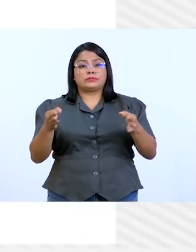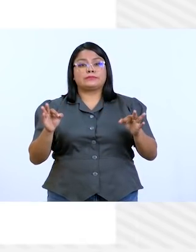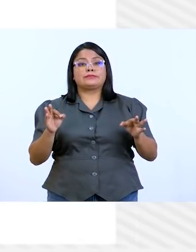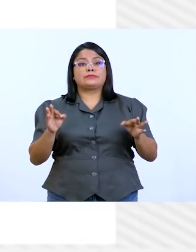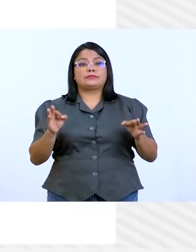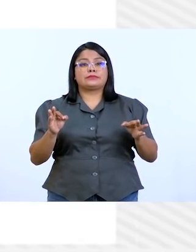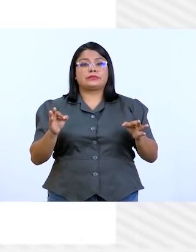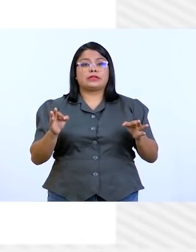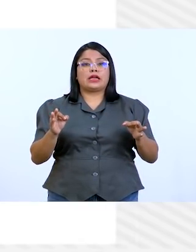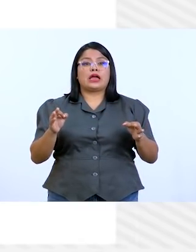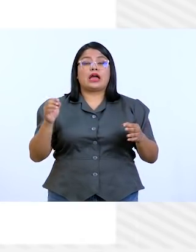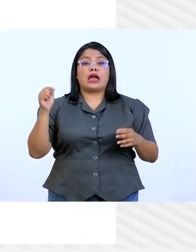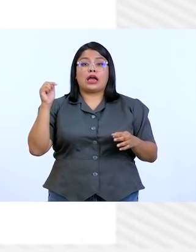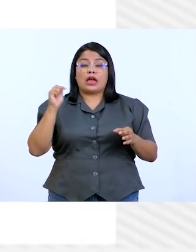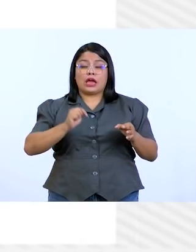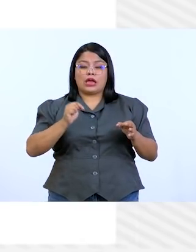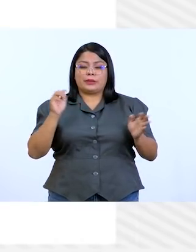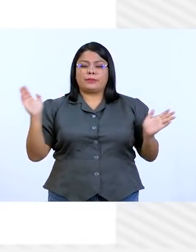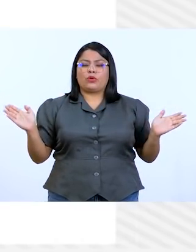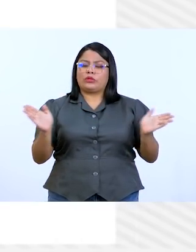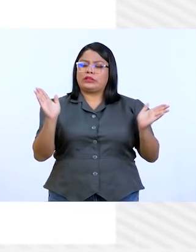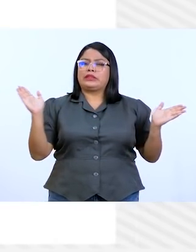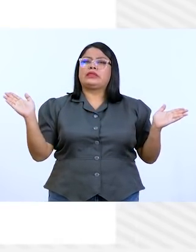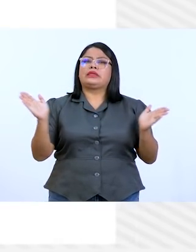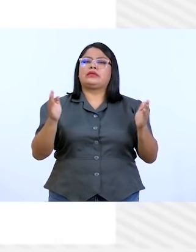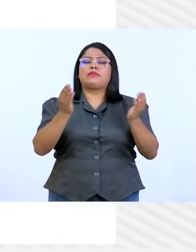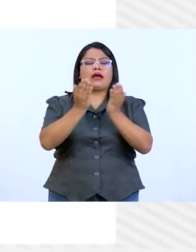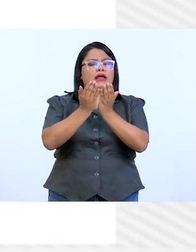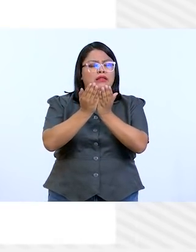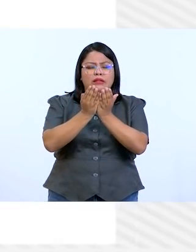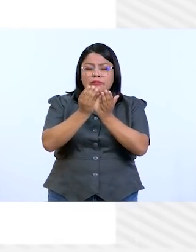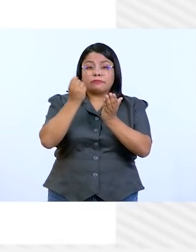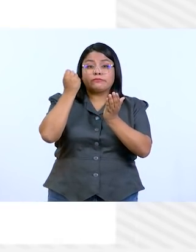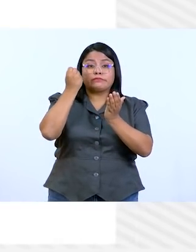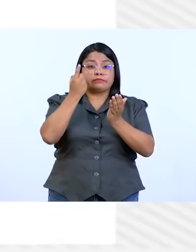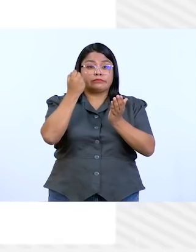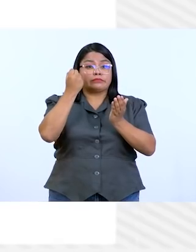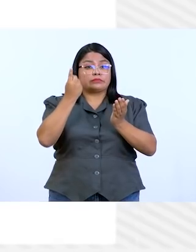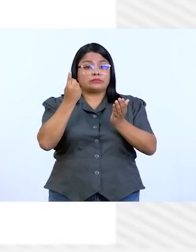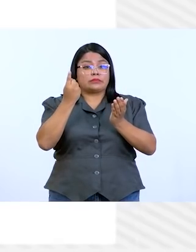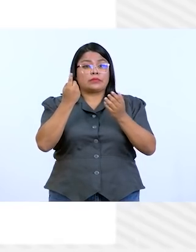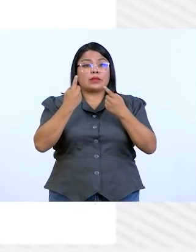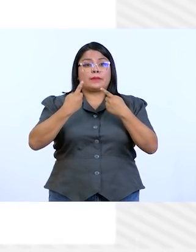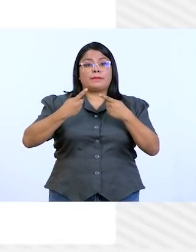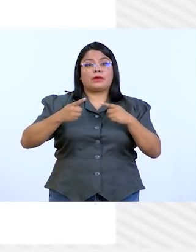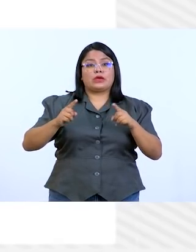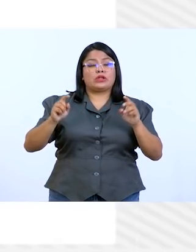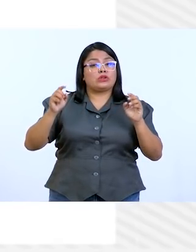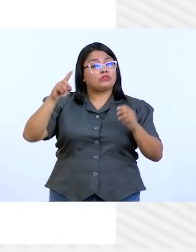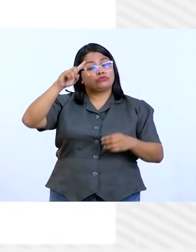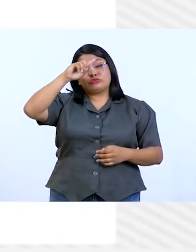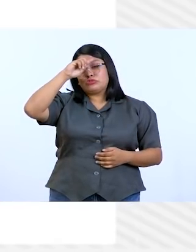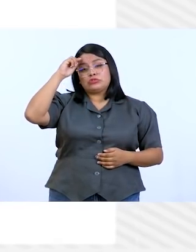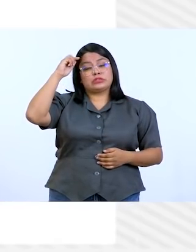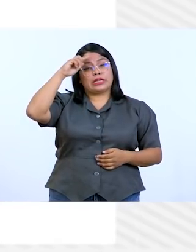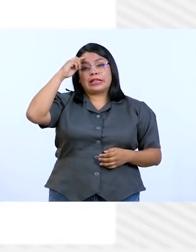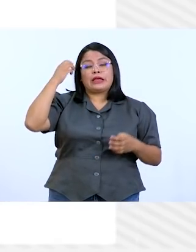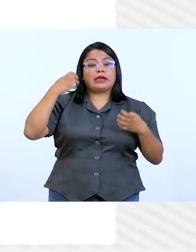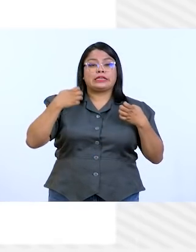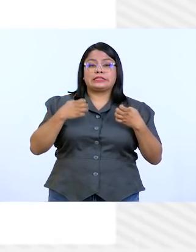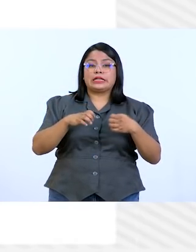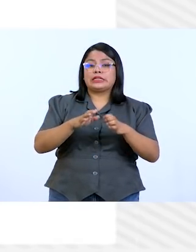texto literario el cual permite motivar la lectura comprensiva. Sin embargo, no se